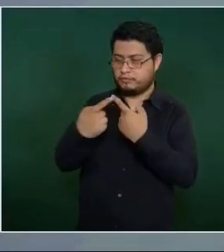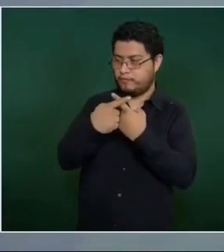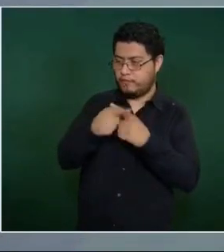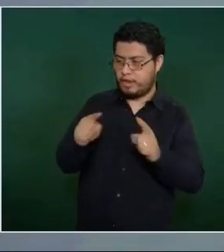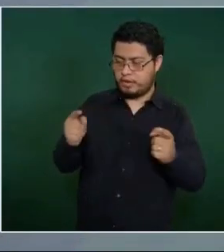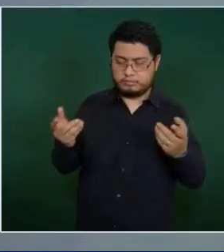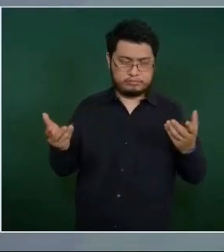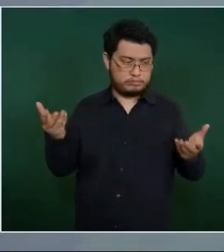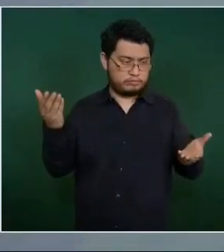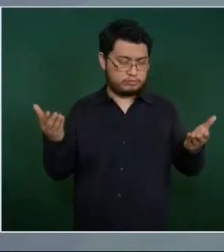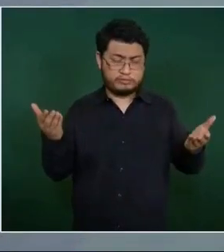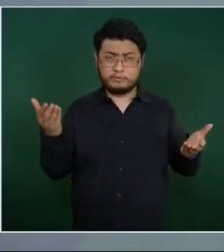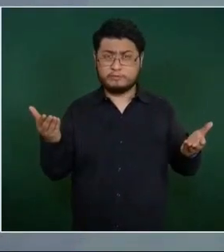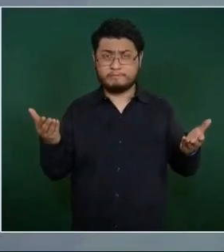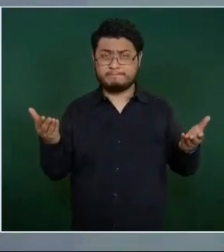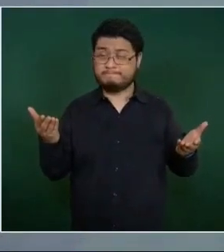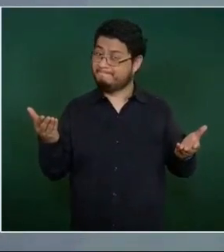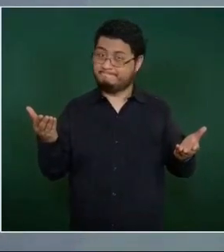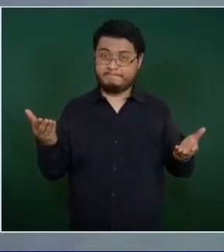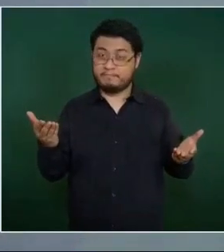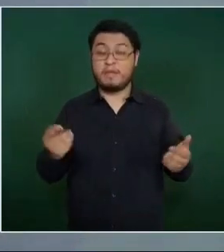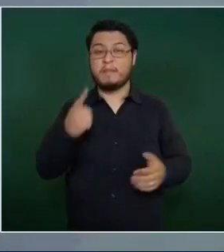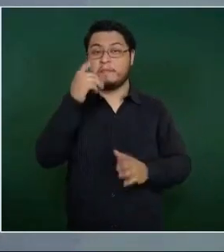Esto en el